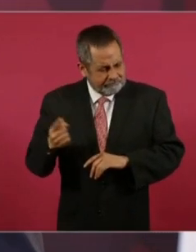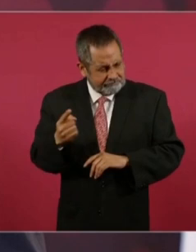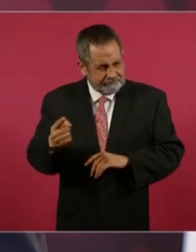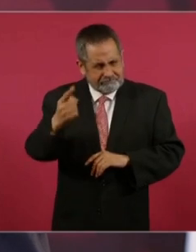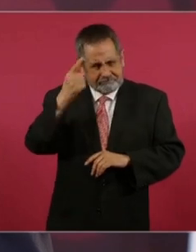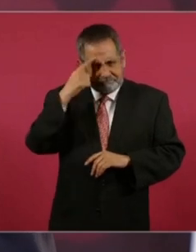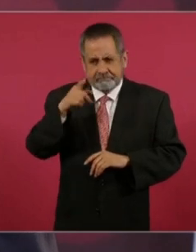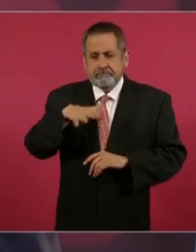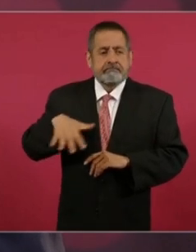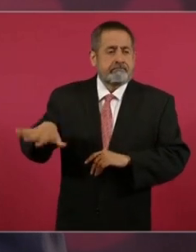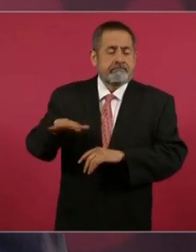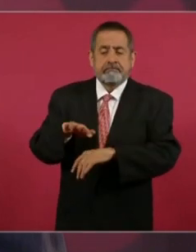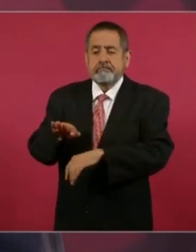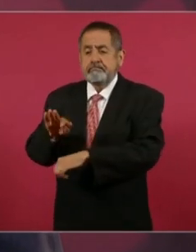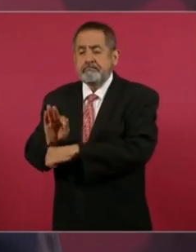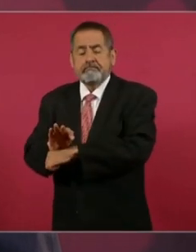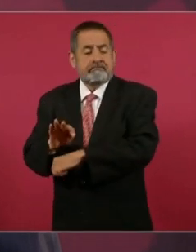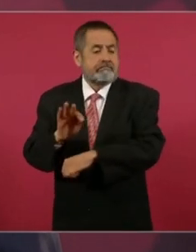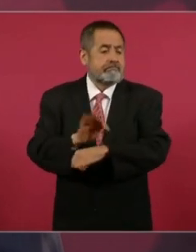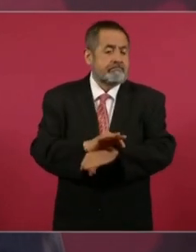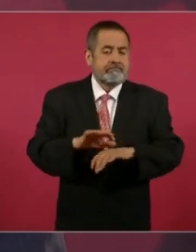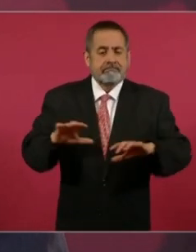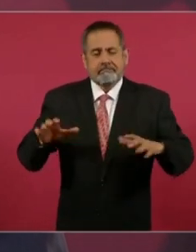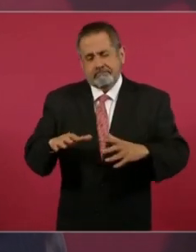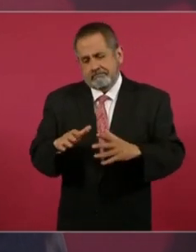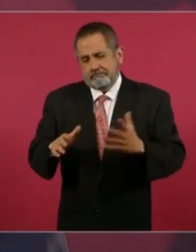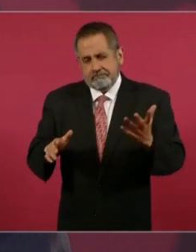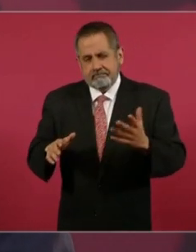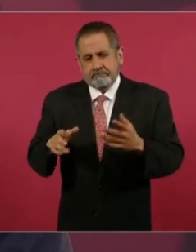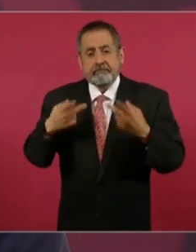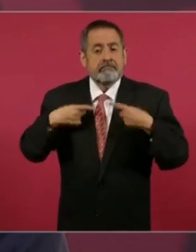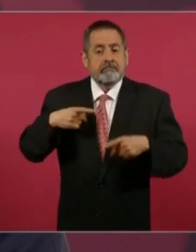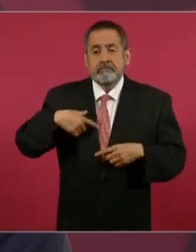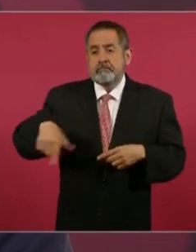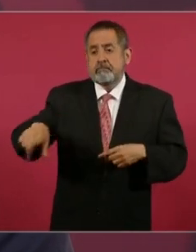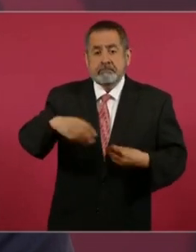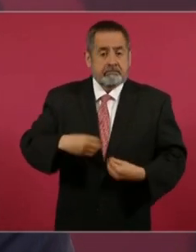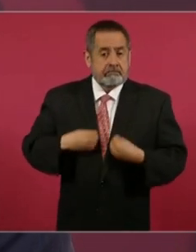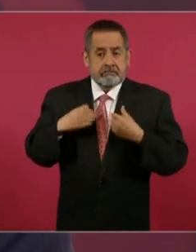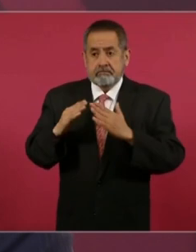para la protección también de civiles.